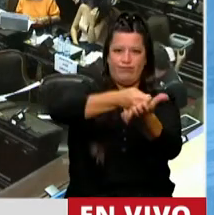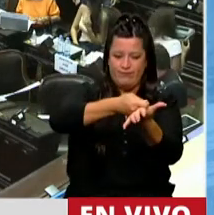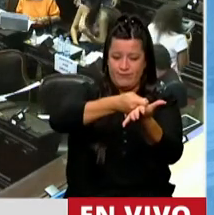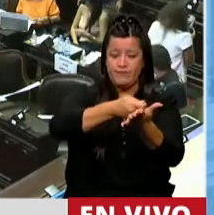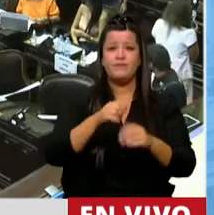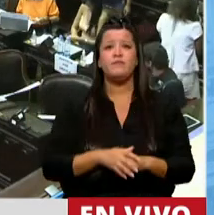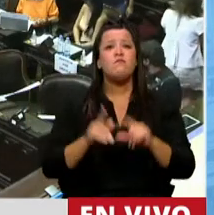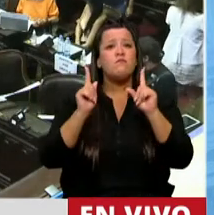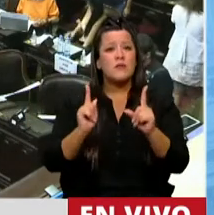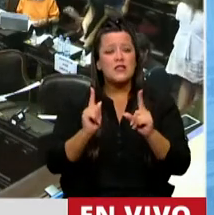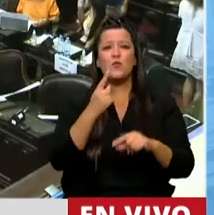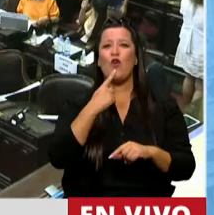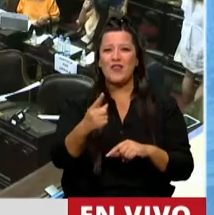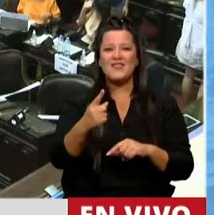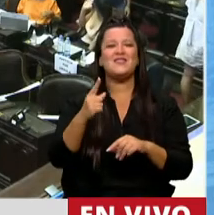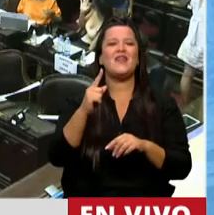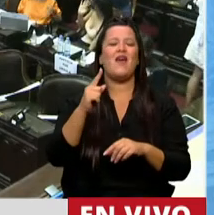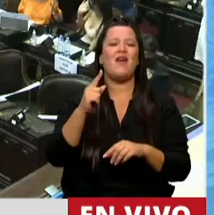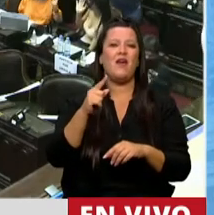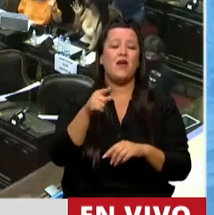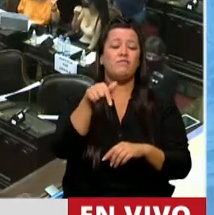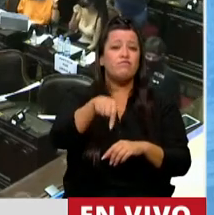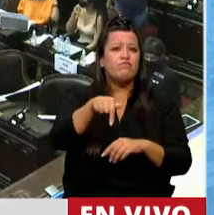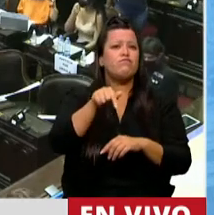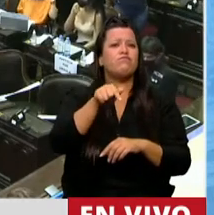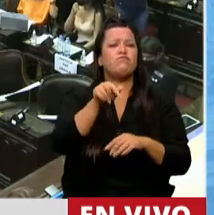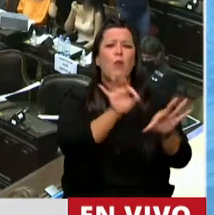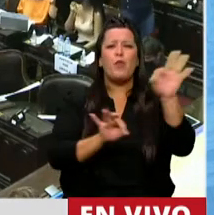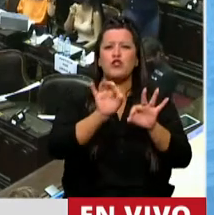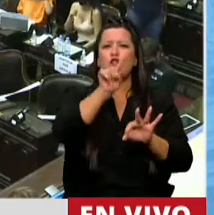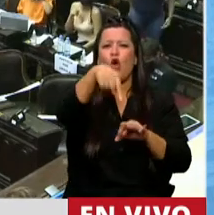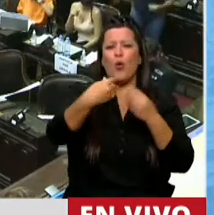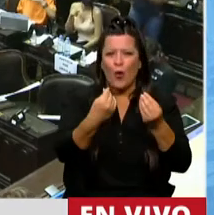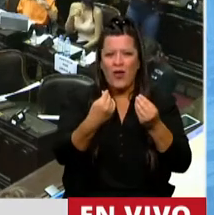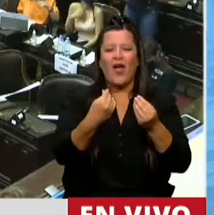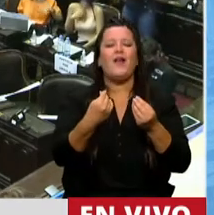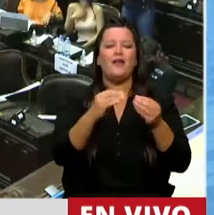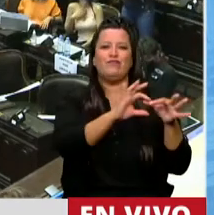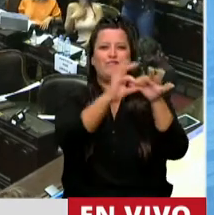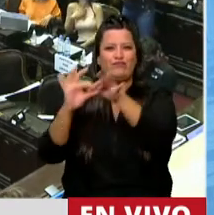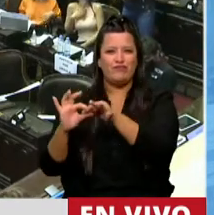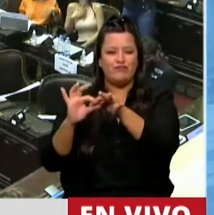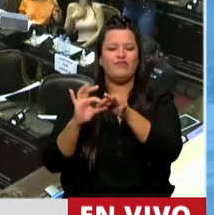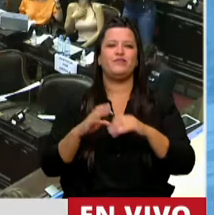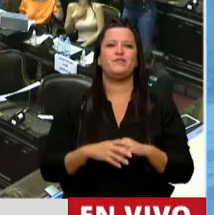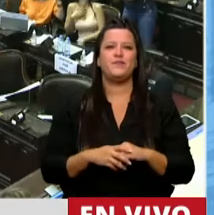Tal como se expresa en el mensaje de elevación, esta iniciativa se inscribe en el marco del resto